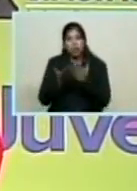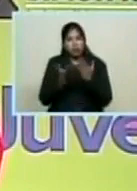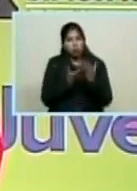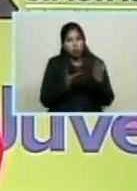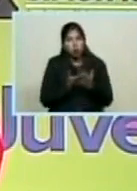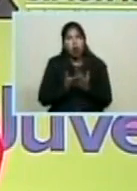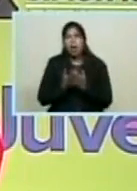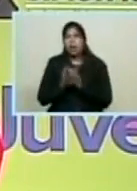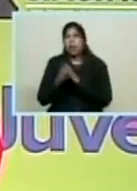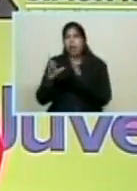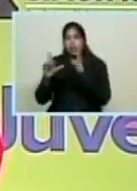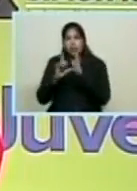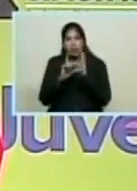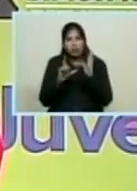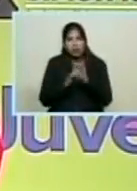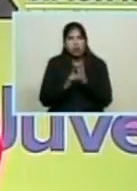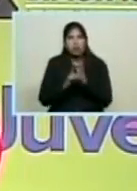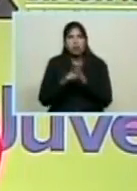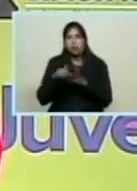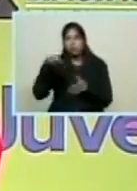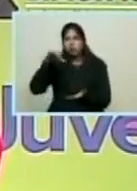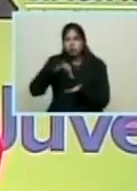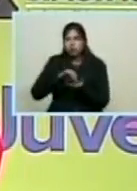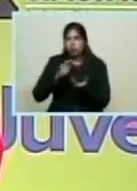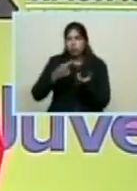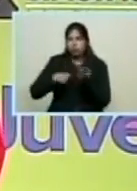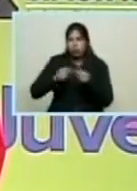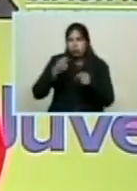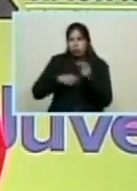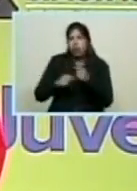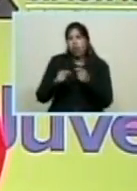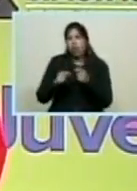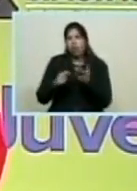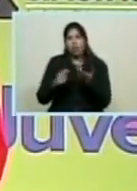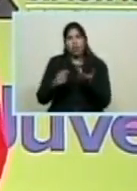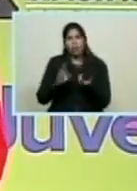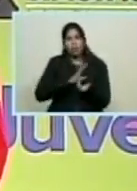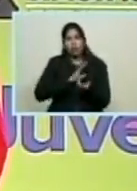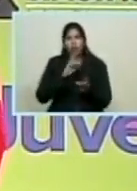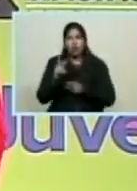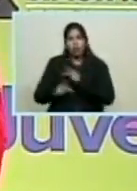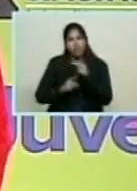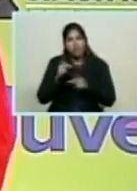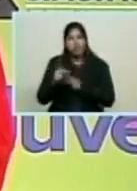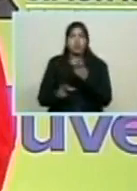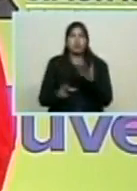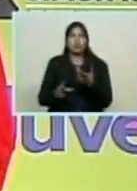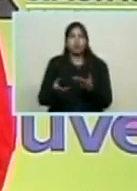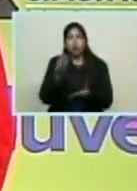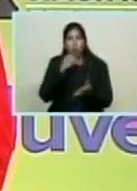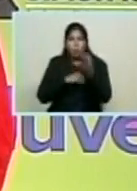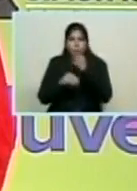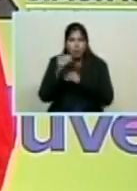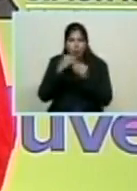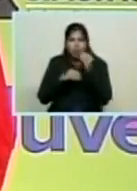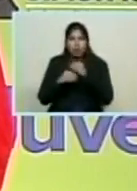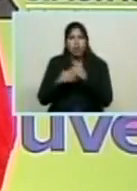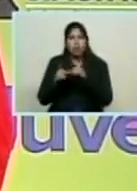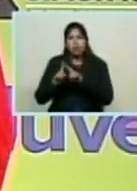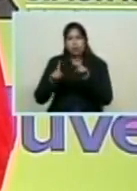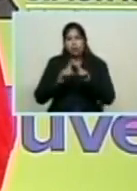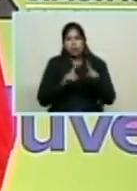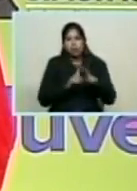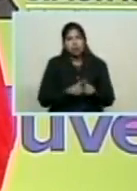en centros locales de producción de alimentos, de